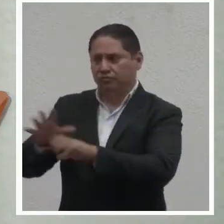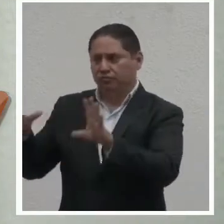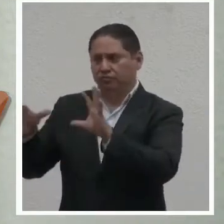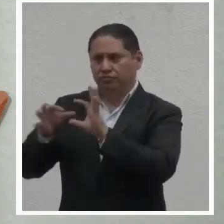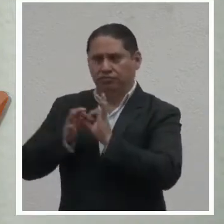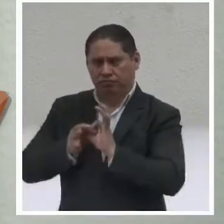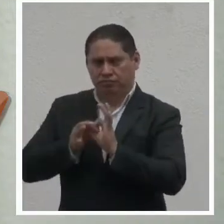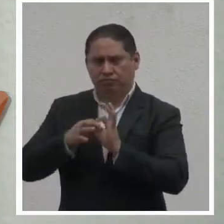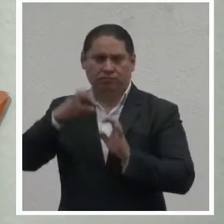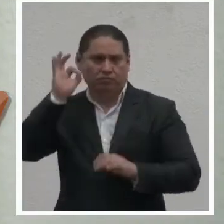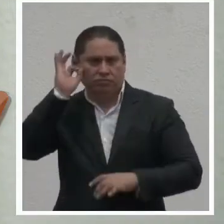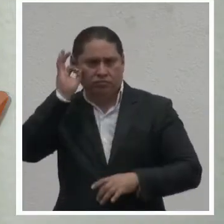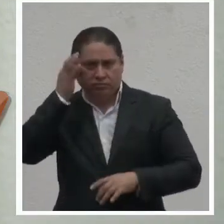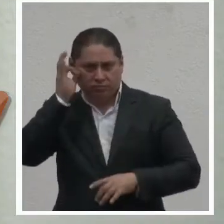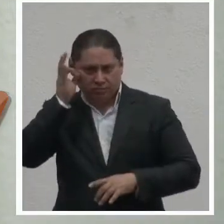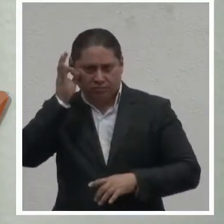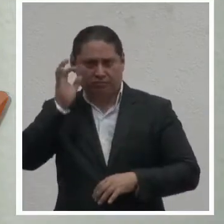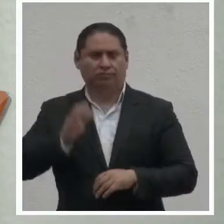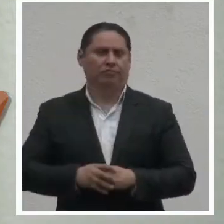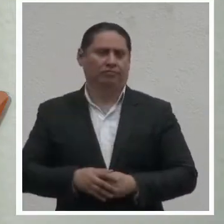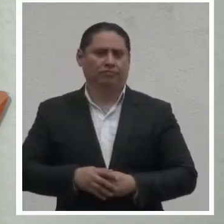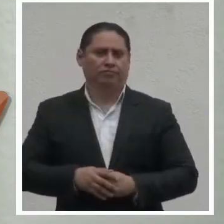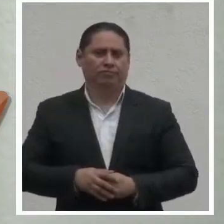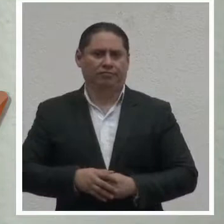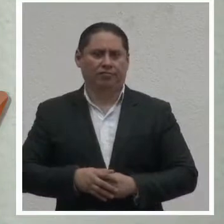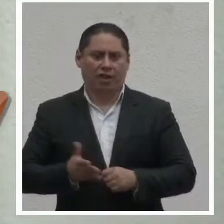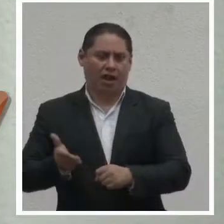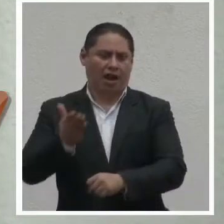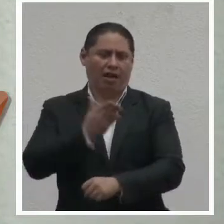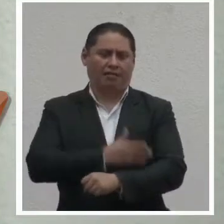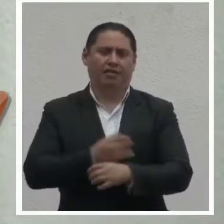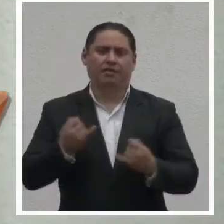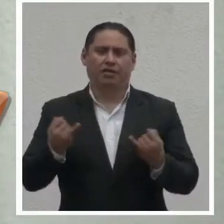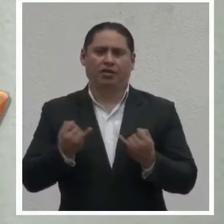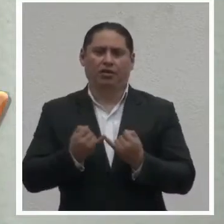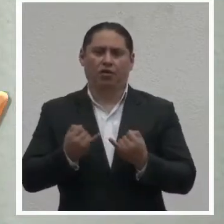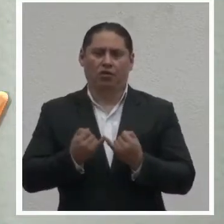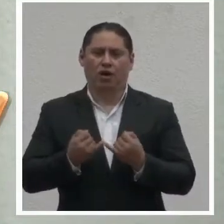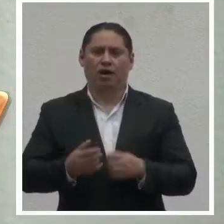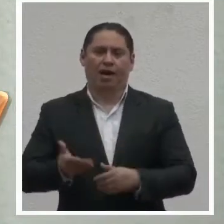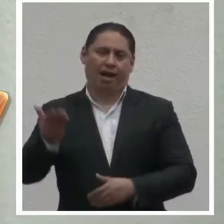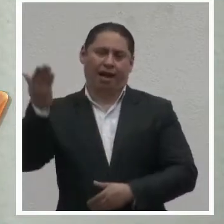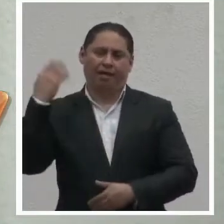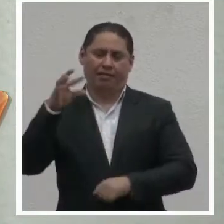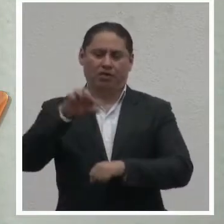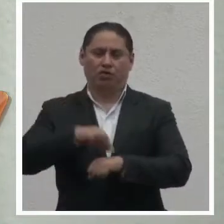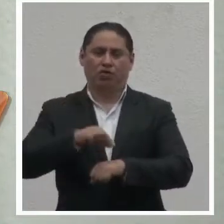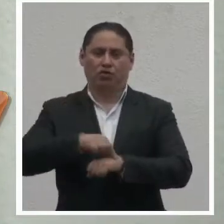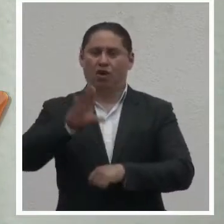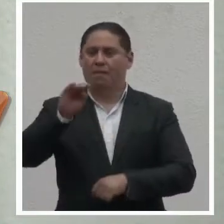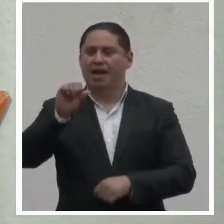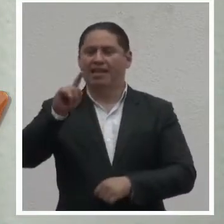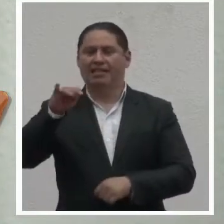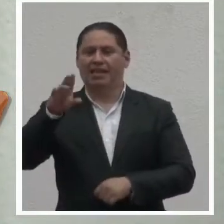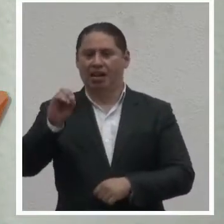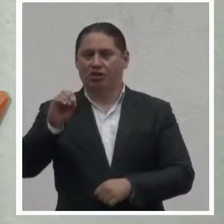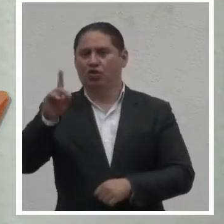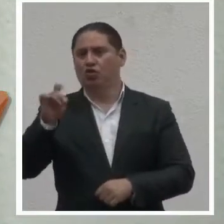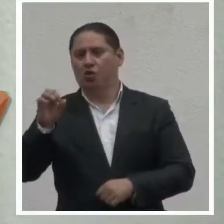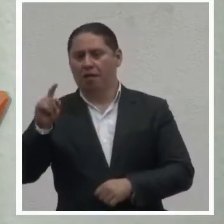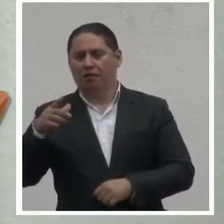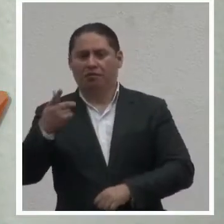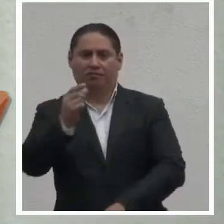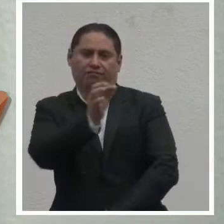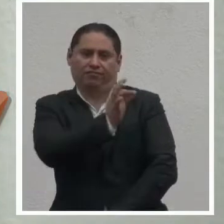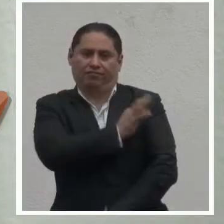servicio, como en su momento lo hizo también el doctor Belisario Domínguez Palencia. La vacuna contra